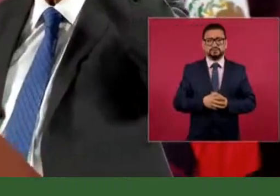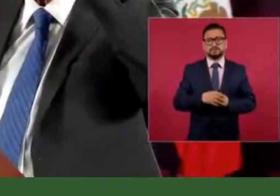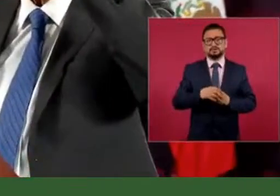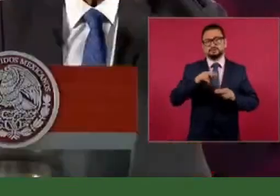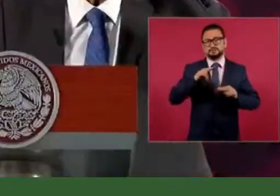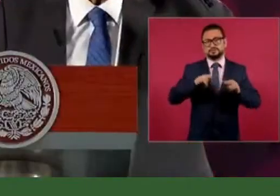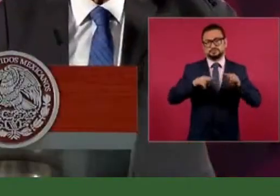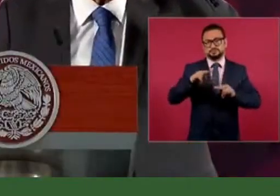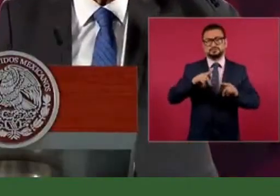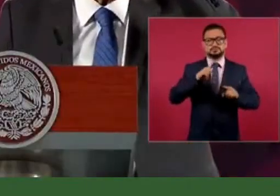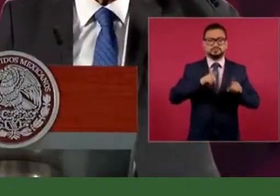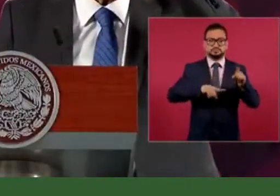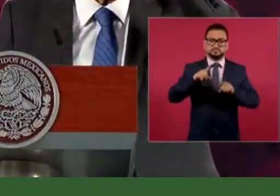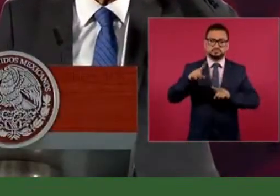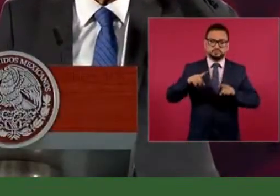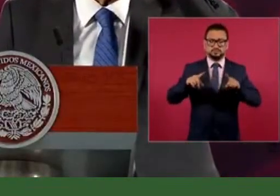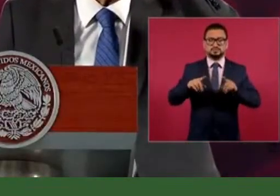dependiendo